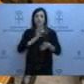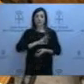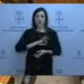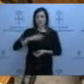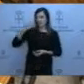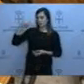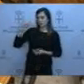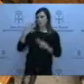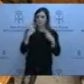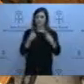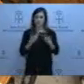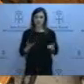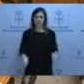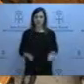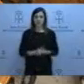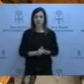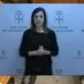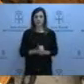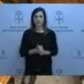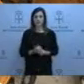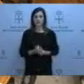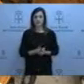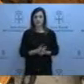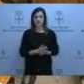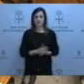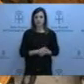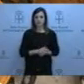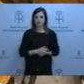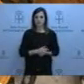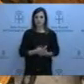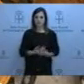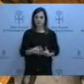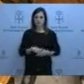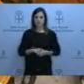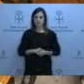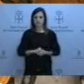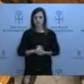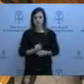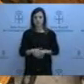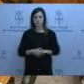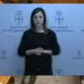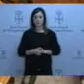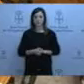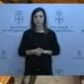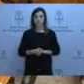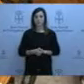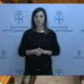he escuchado